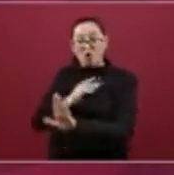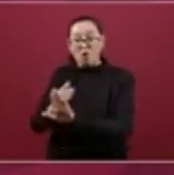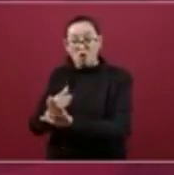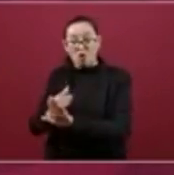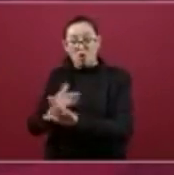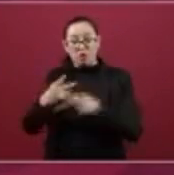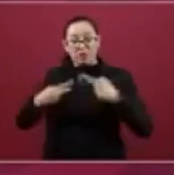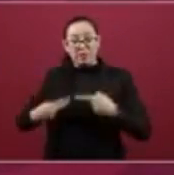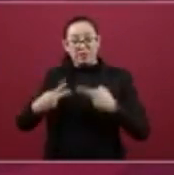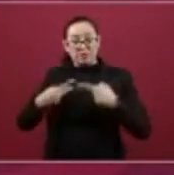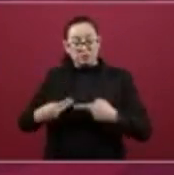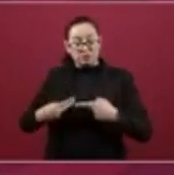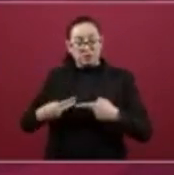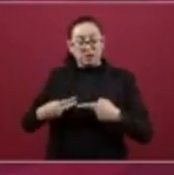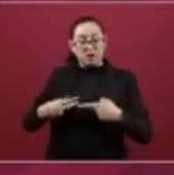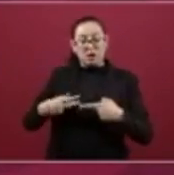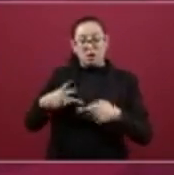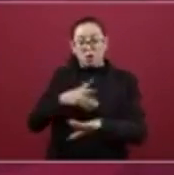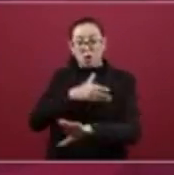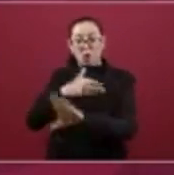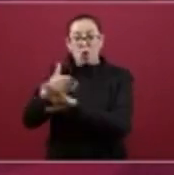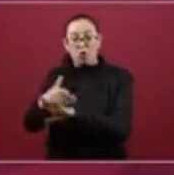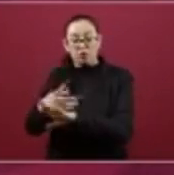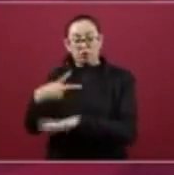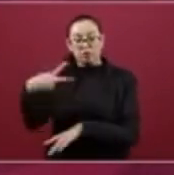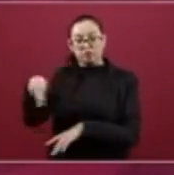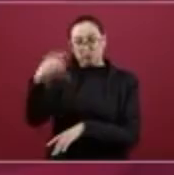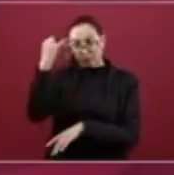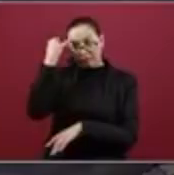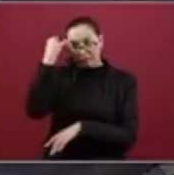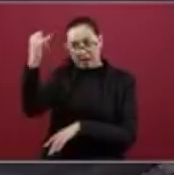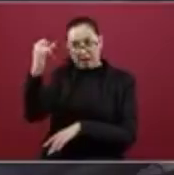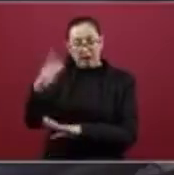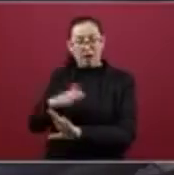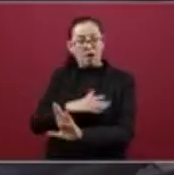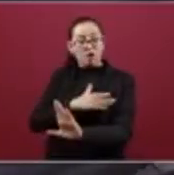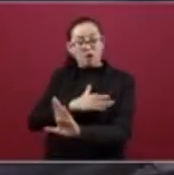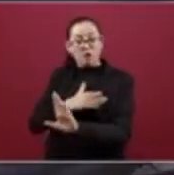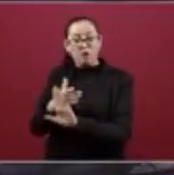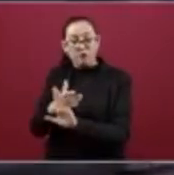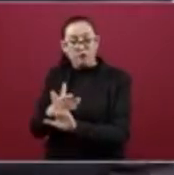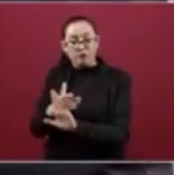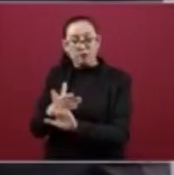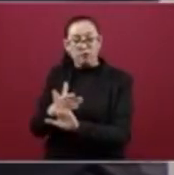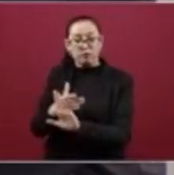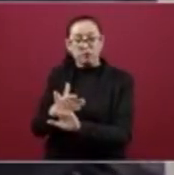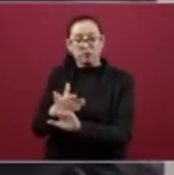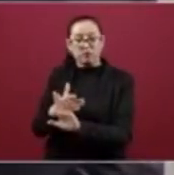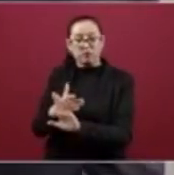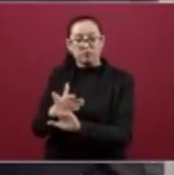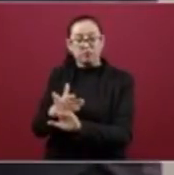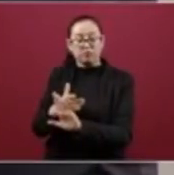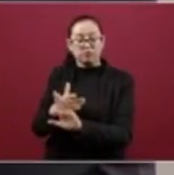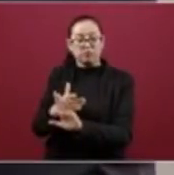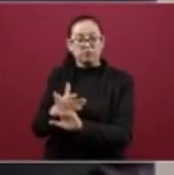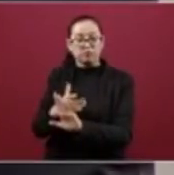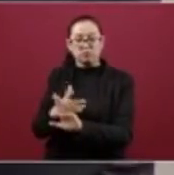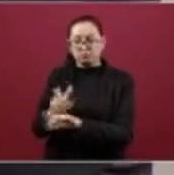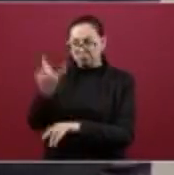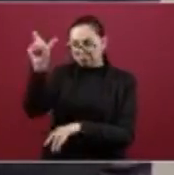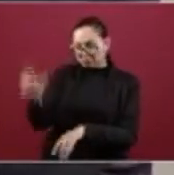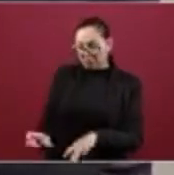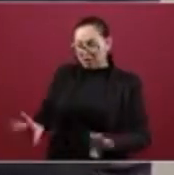o a sus creencias o a su forma de